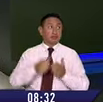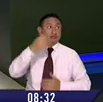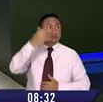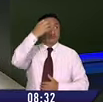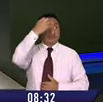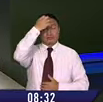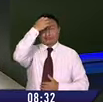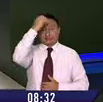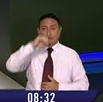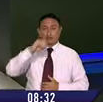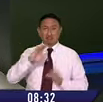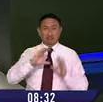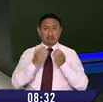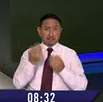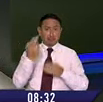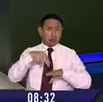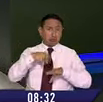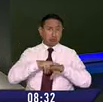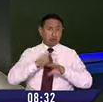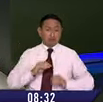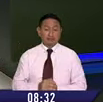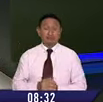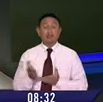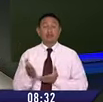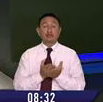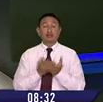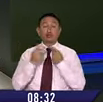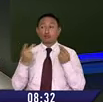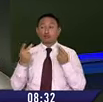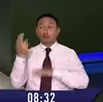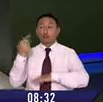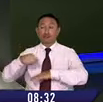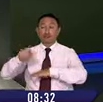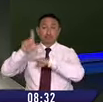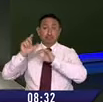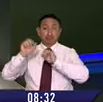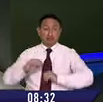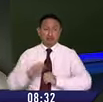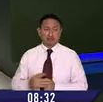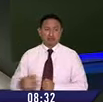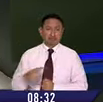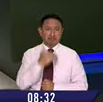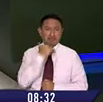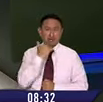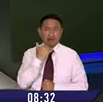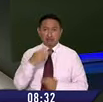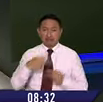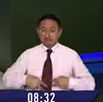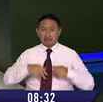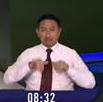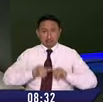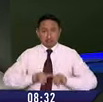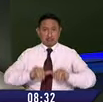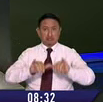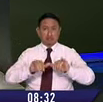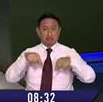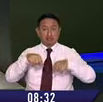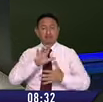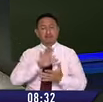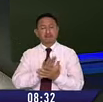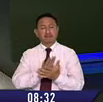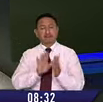normales. Clases normales, servicios públicos normales, no hay nada, la vida sigue, hay que estar tranquilos y